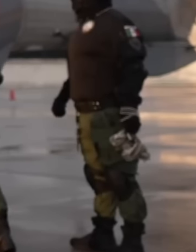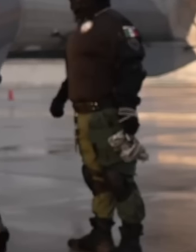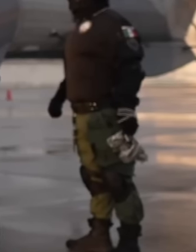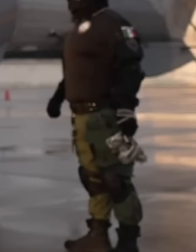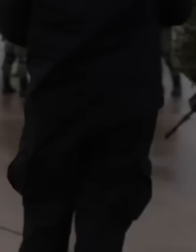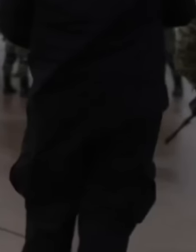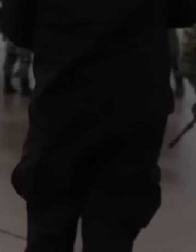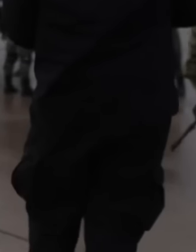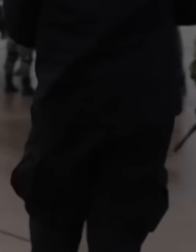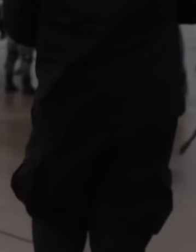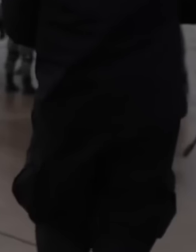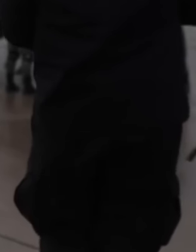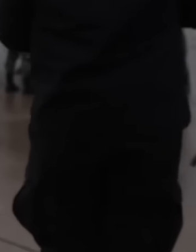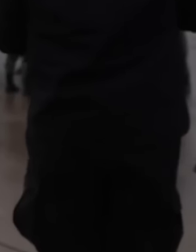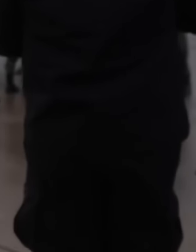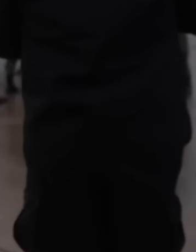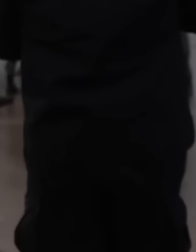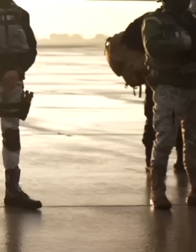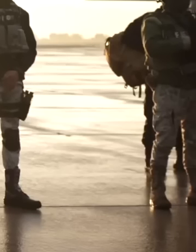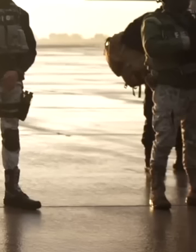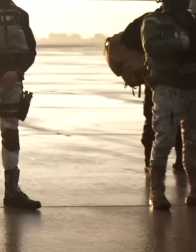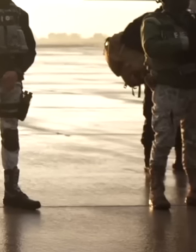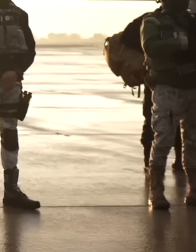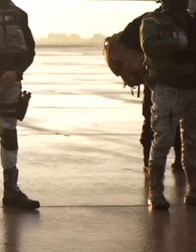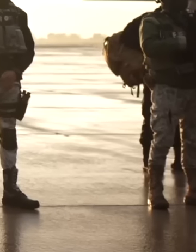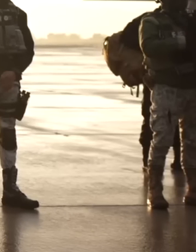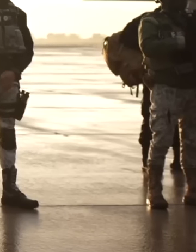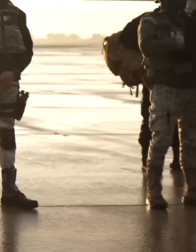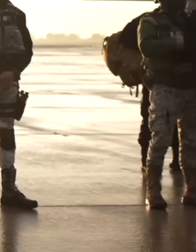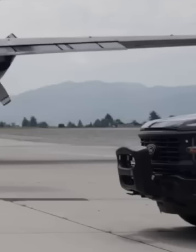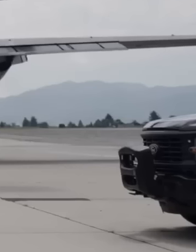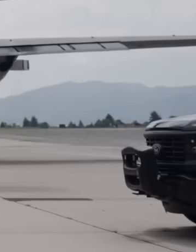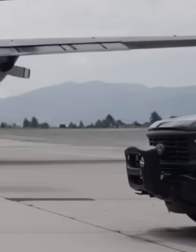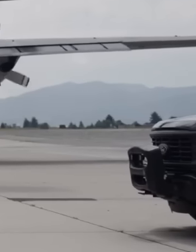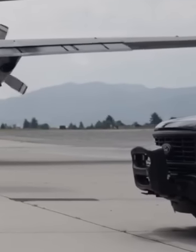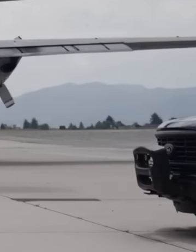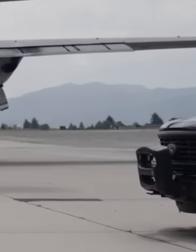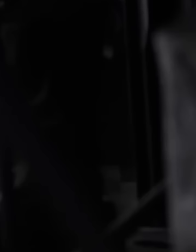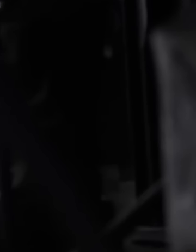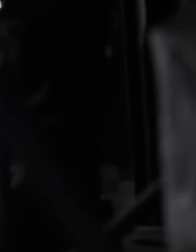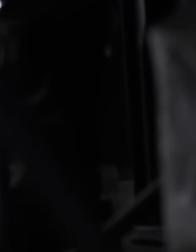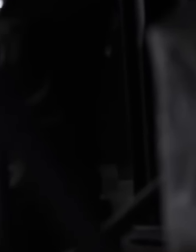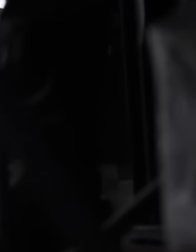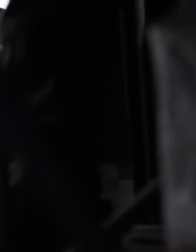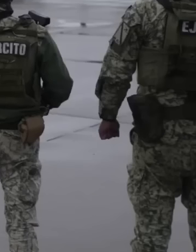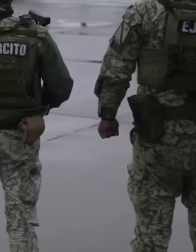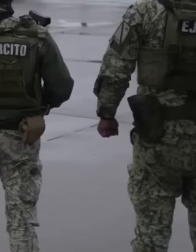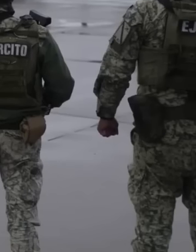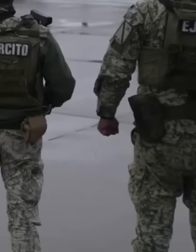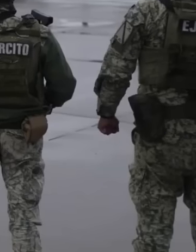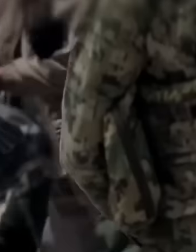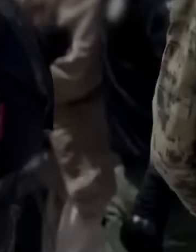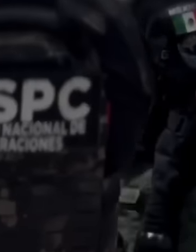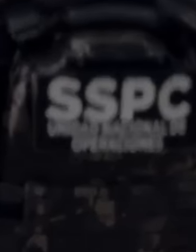Aquí es donde la comparación se vuelve inevitable y necesaria. Hay que decirlo con todas sus letras. Estas son acciones que